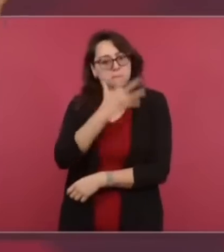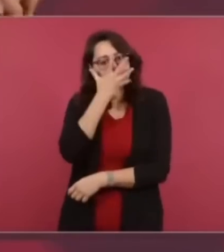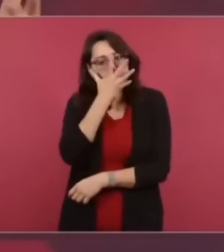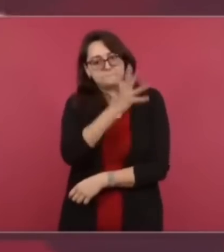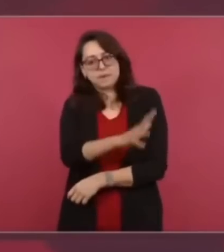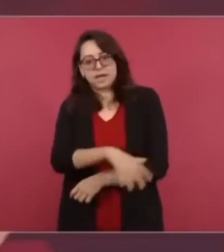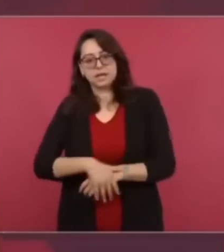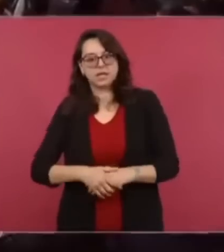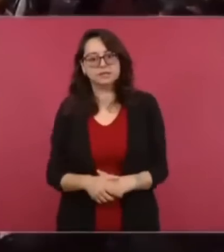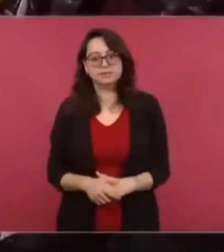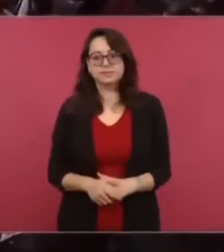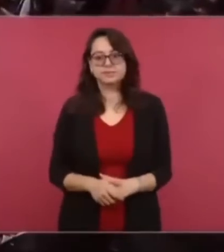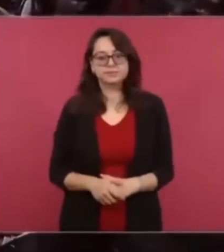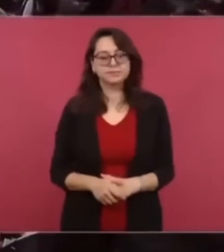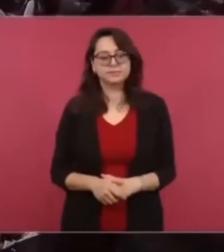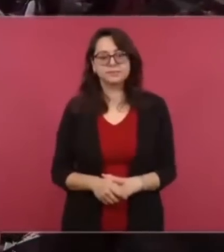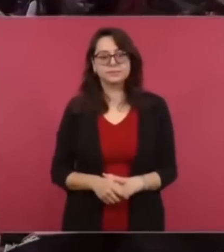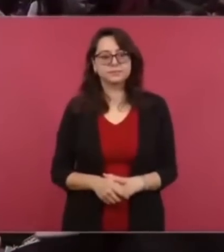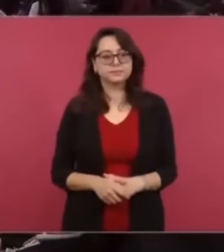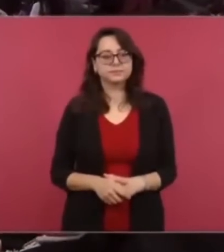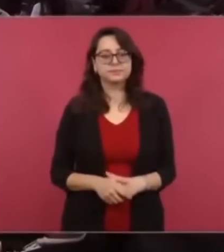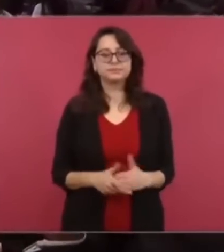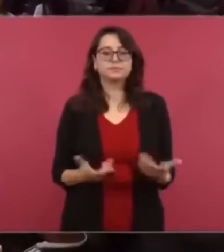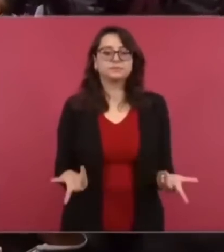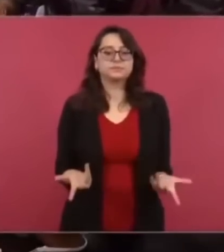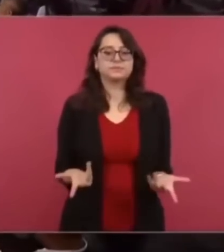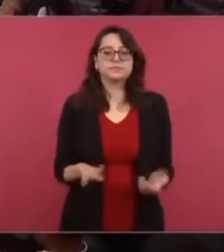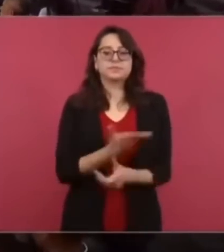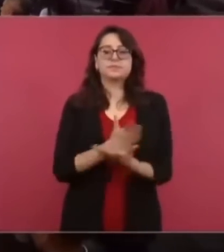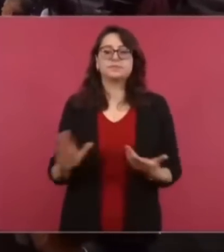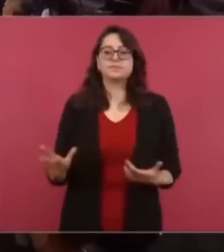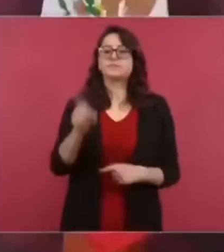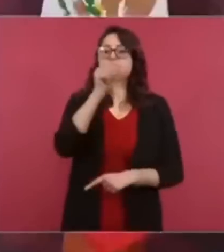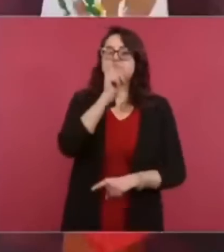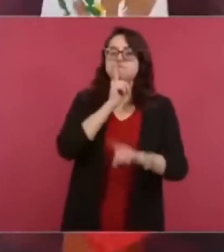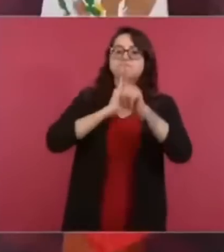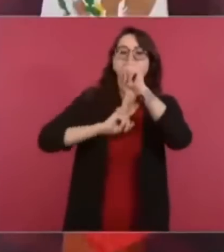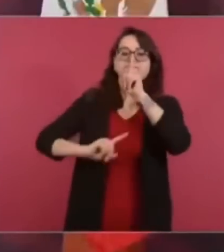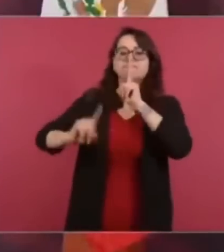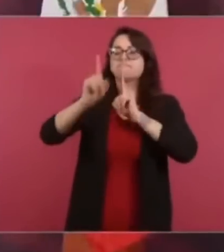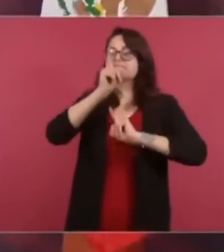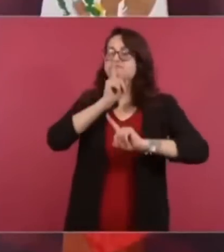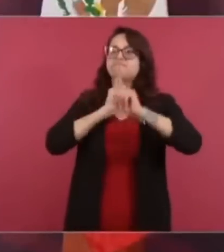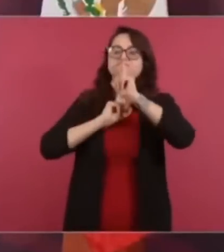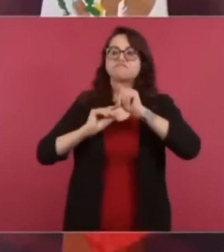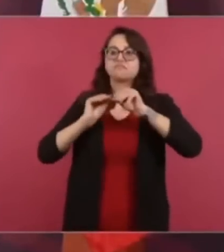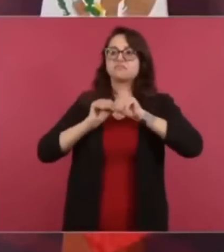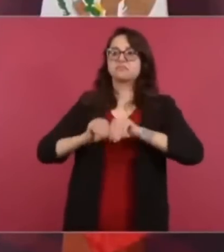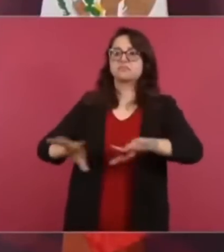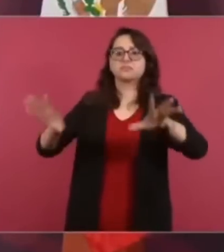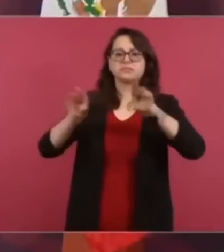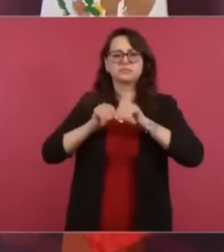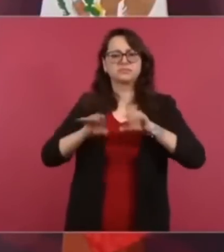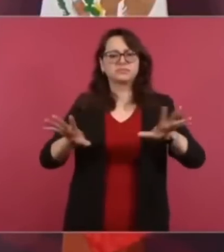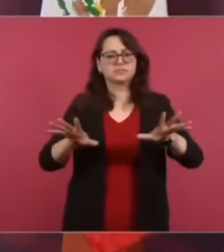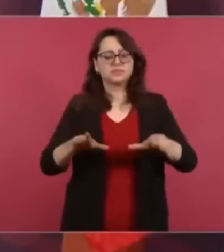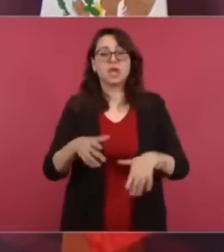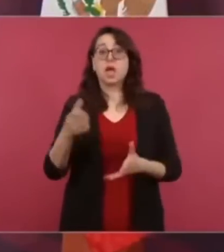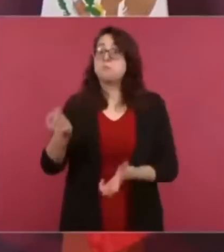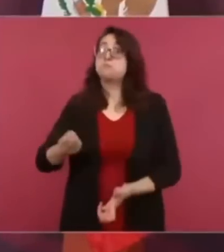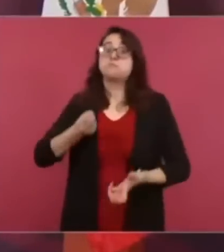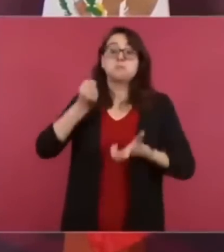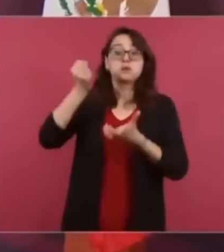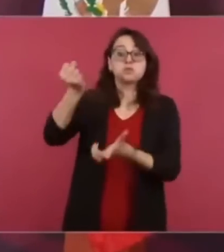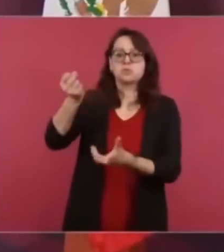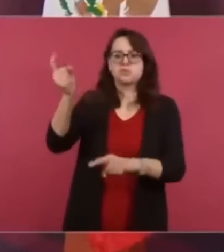Además, mintiendo. Aquí hemos dicho, no se les va a